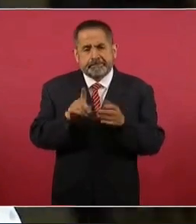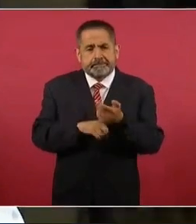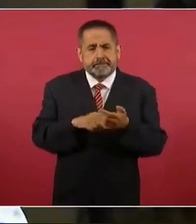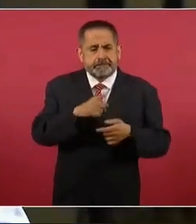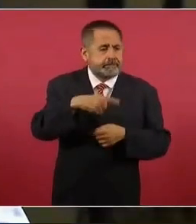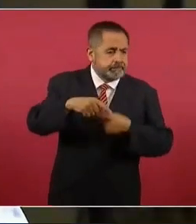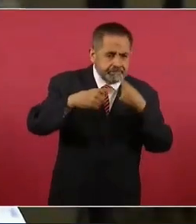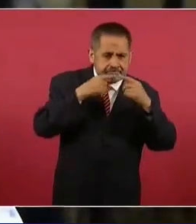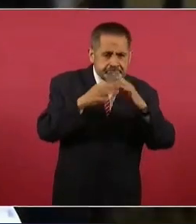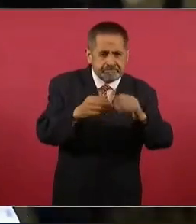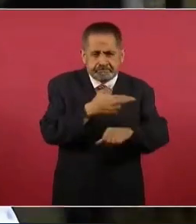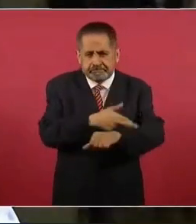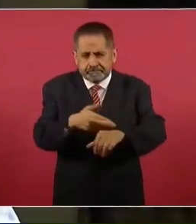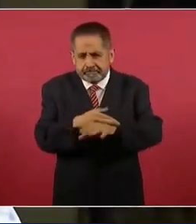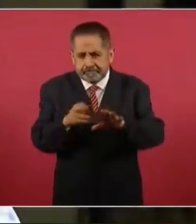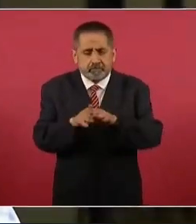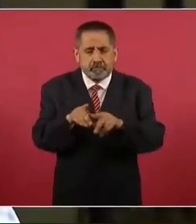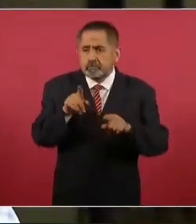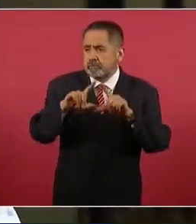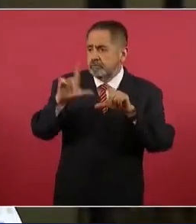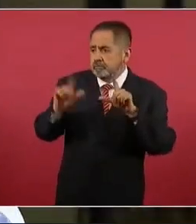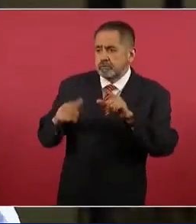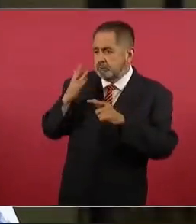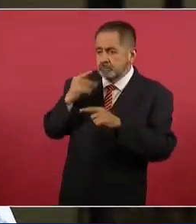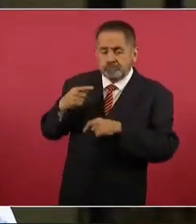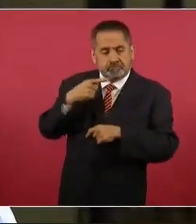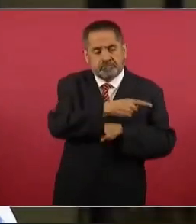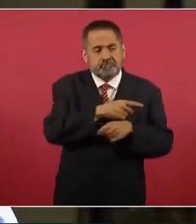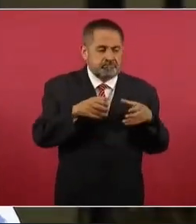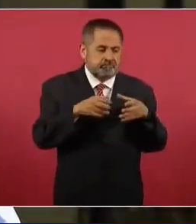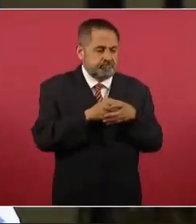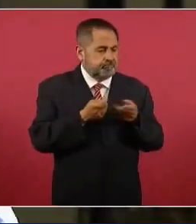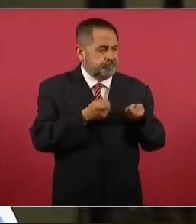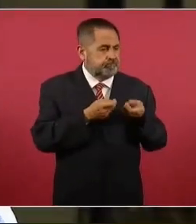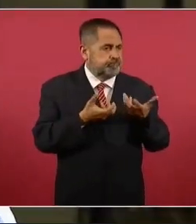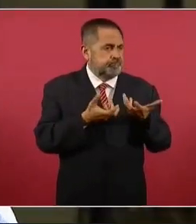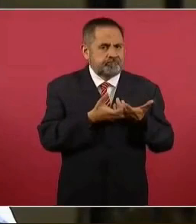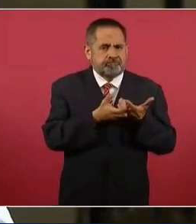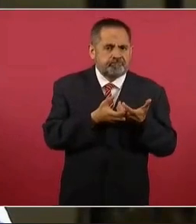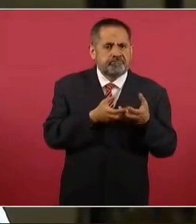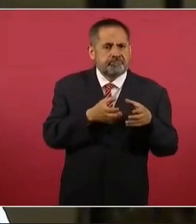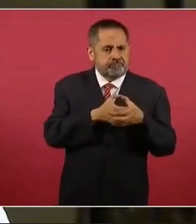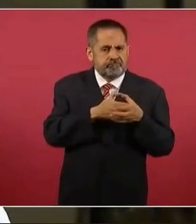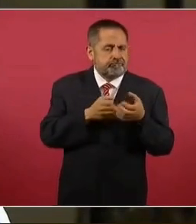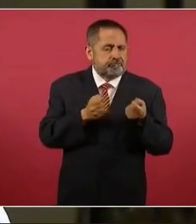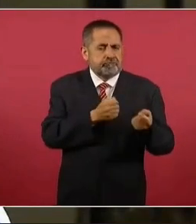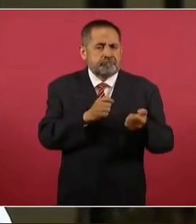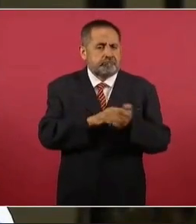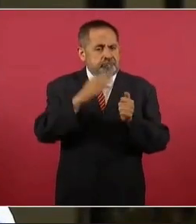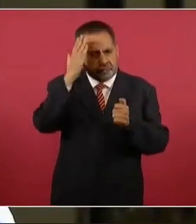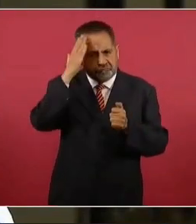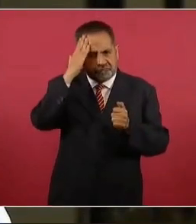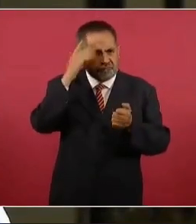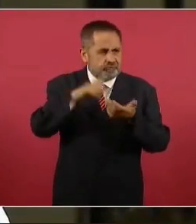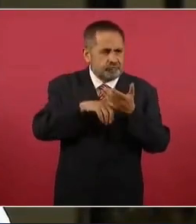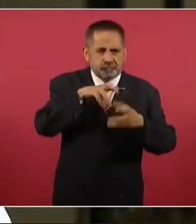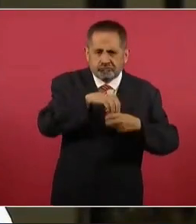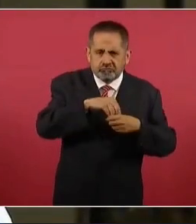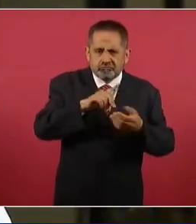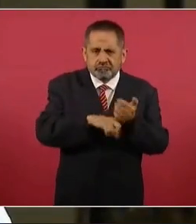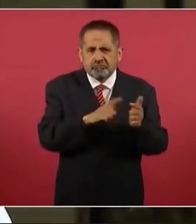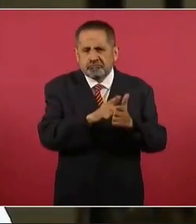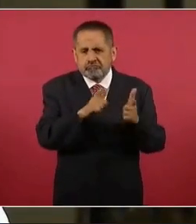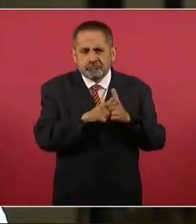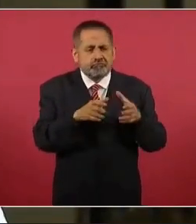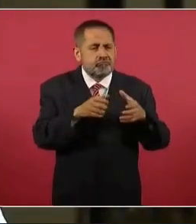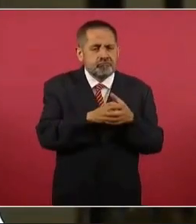crean lo que a nivel nacional no lograron crear, esa estructura de partido, a partir de liderazgos, a partir de ciertos